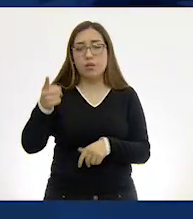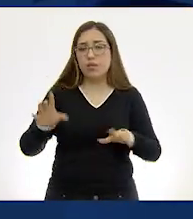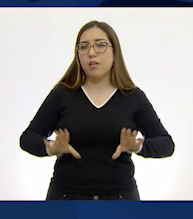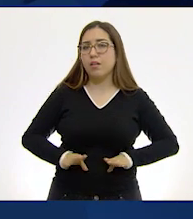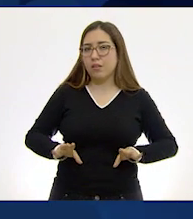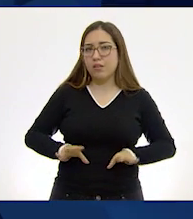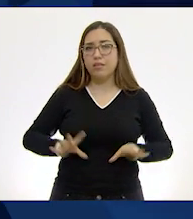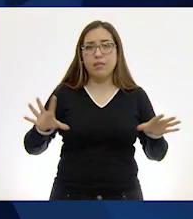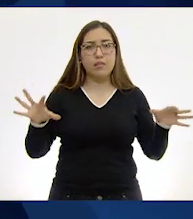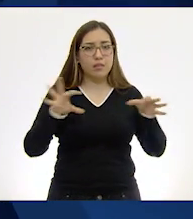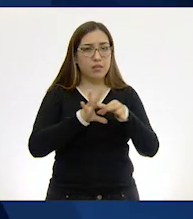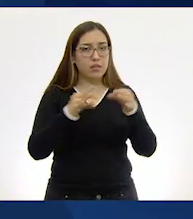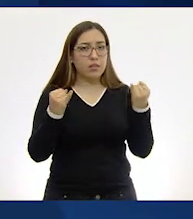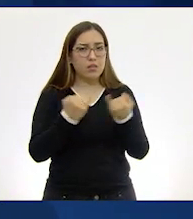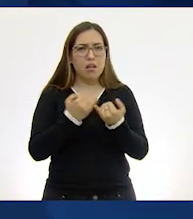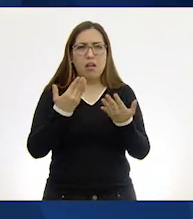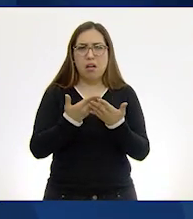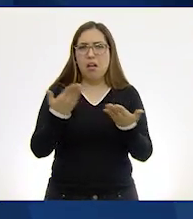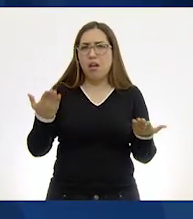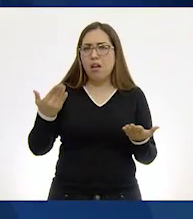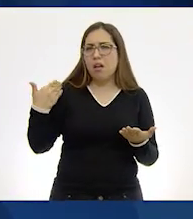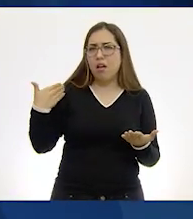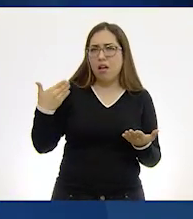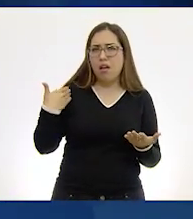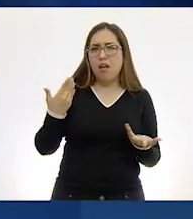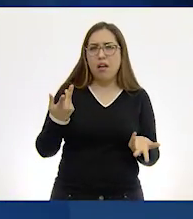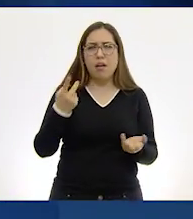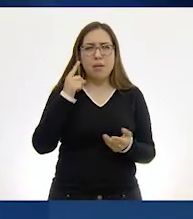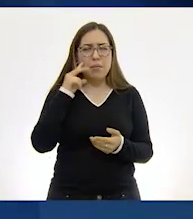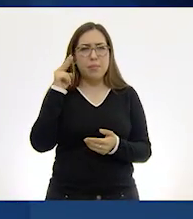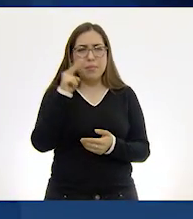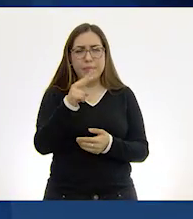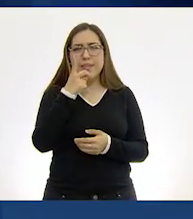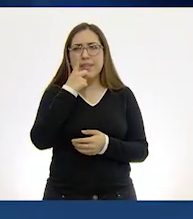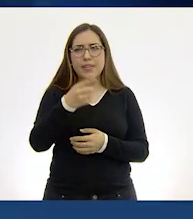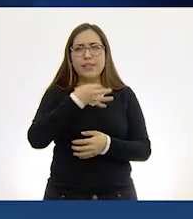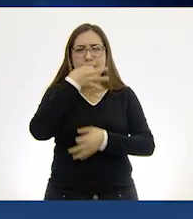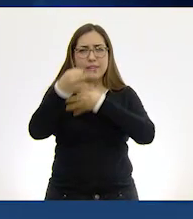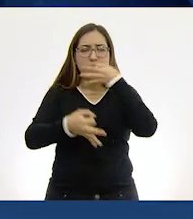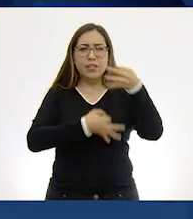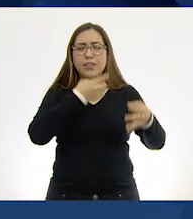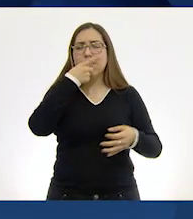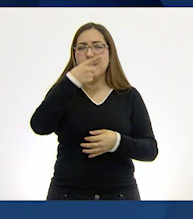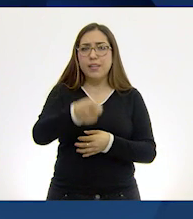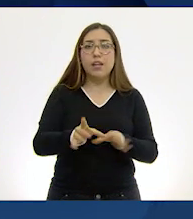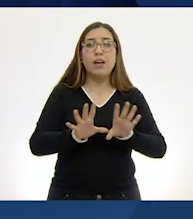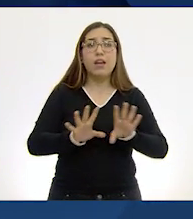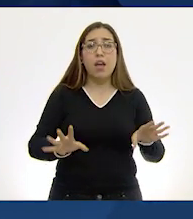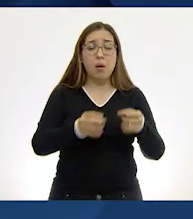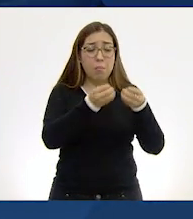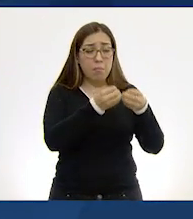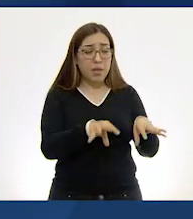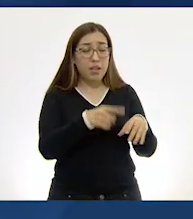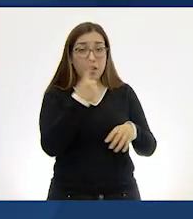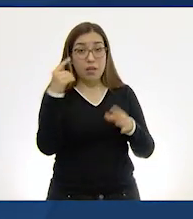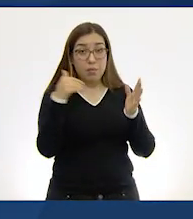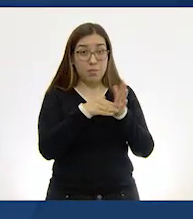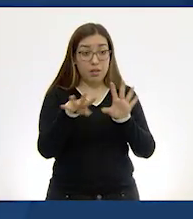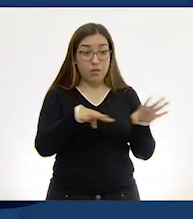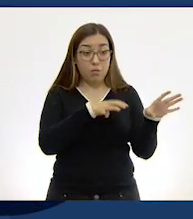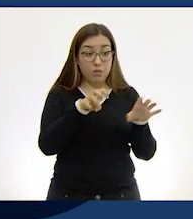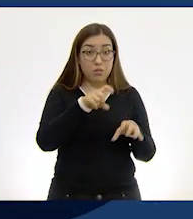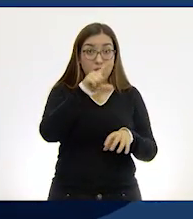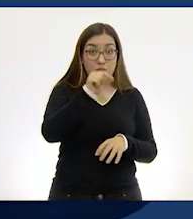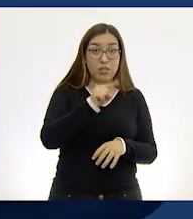Por ejemplo, hace solamente un par de días salió un artículo que indica que se han perdido desde 1970 a la fecha